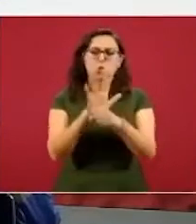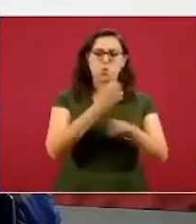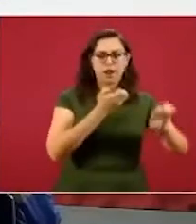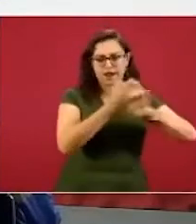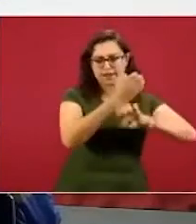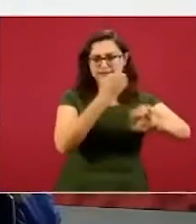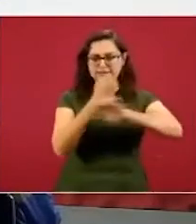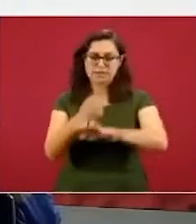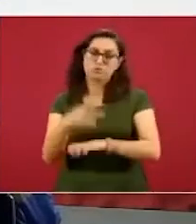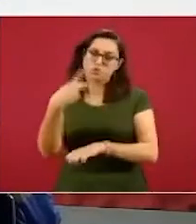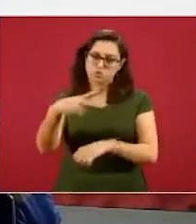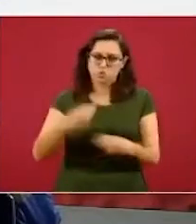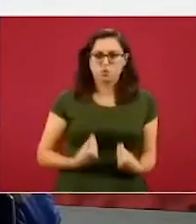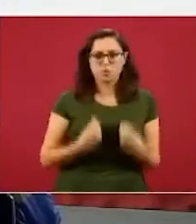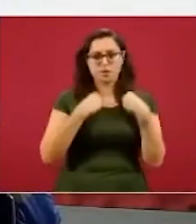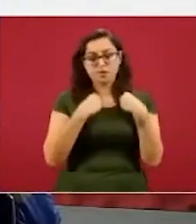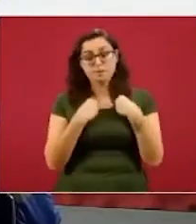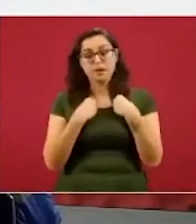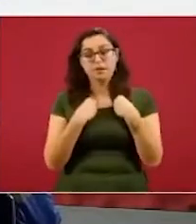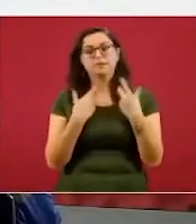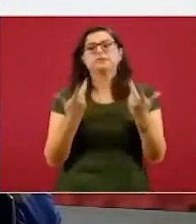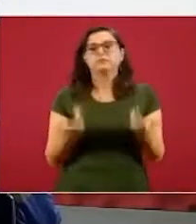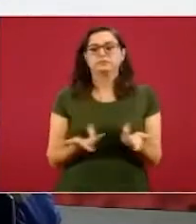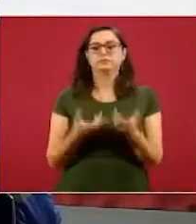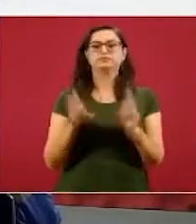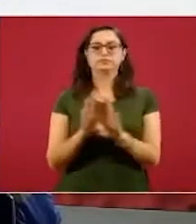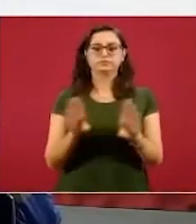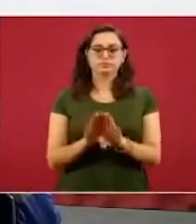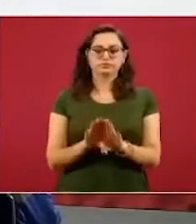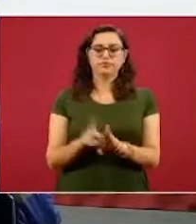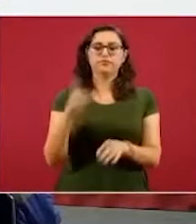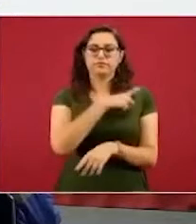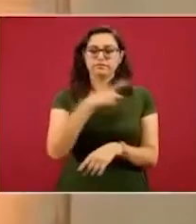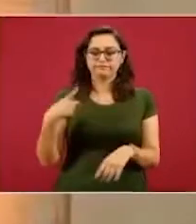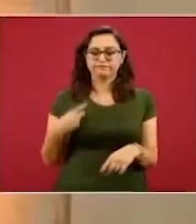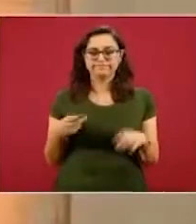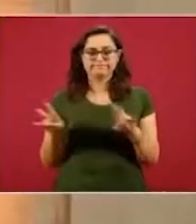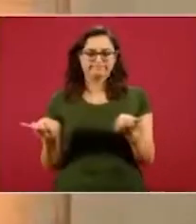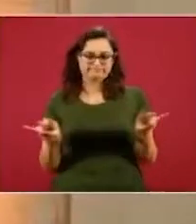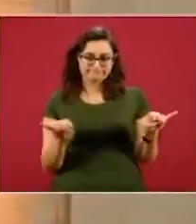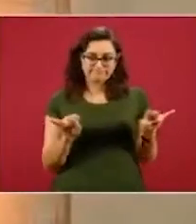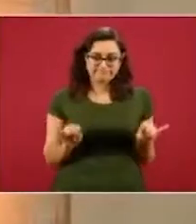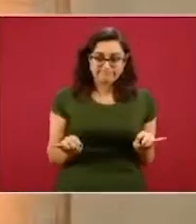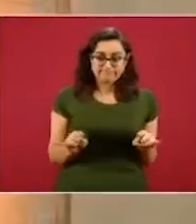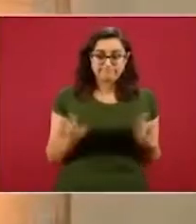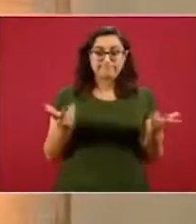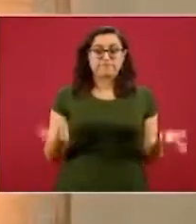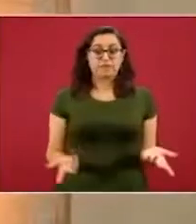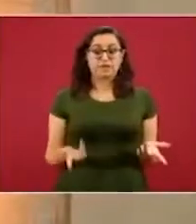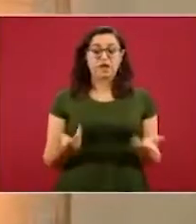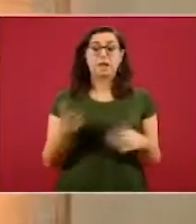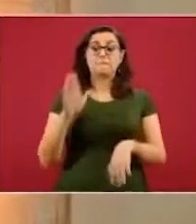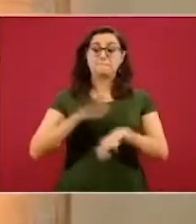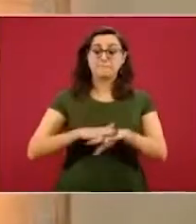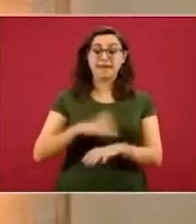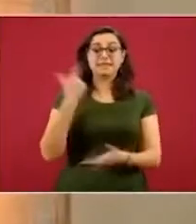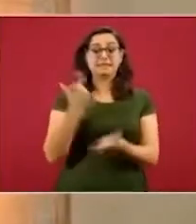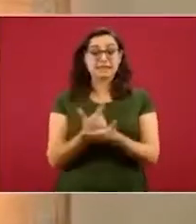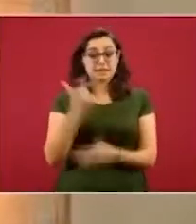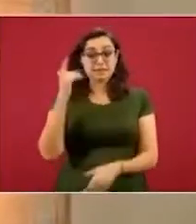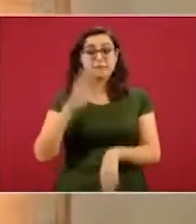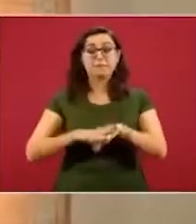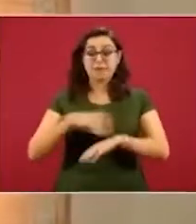este jueves, el doctor Hugo López-Gatell indicó que el gobierno de México está evaluando la compra de la vacuna de Pfizer, ya que para conservar este tipo